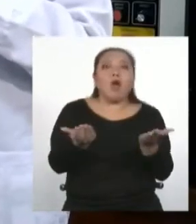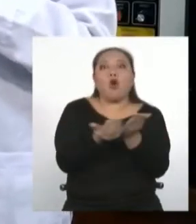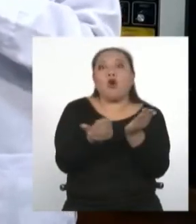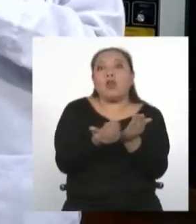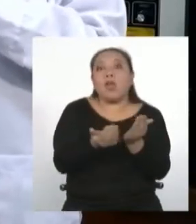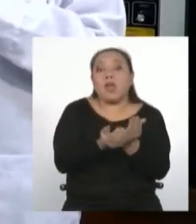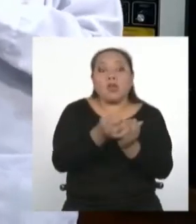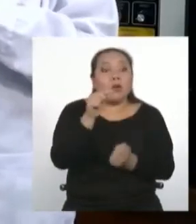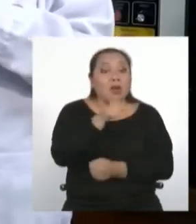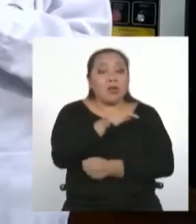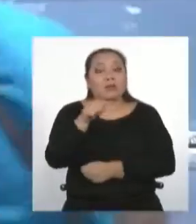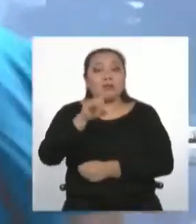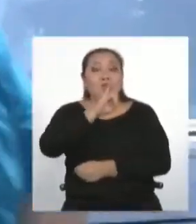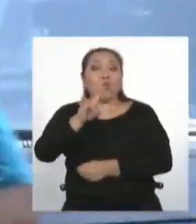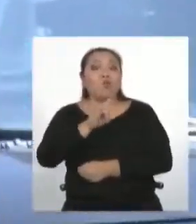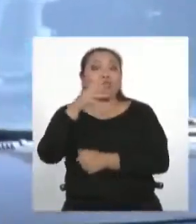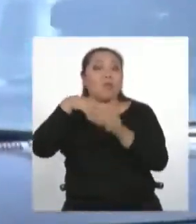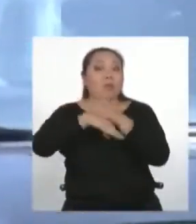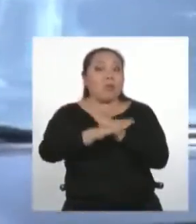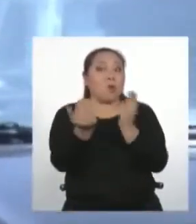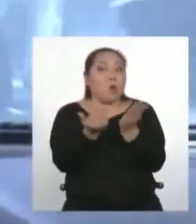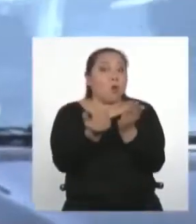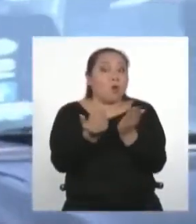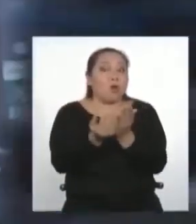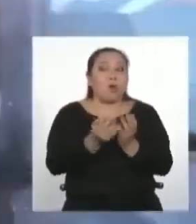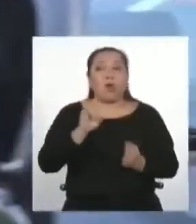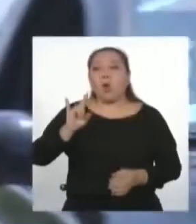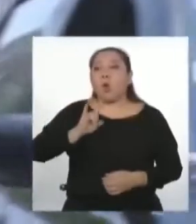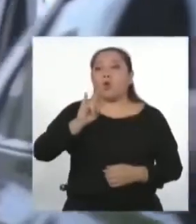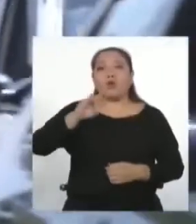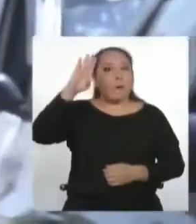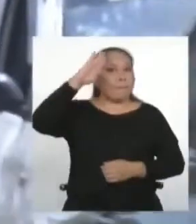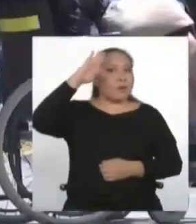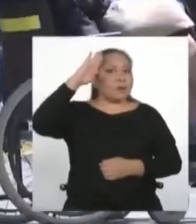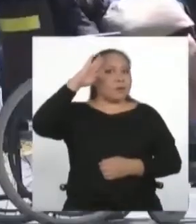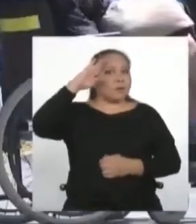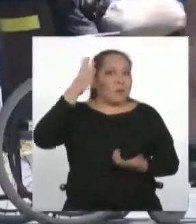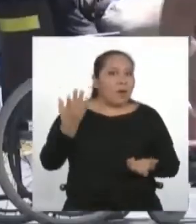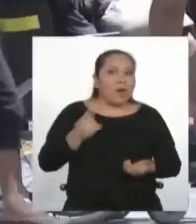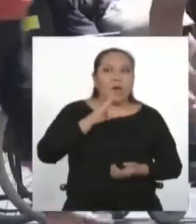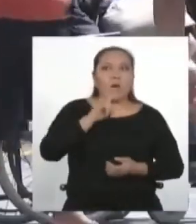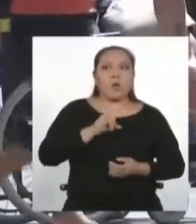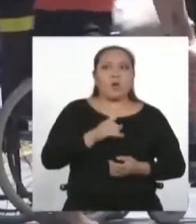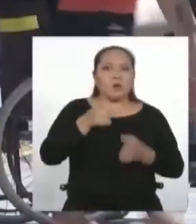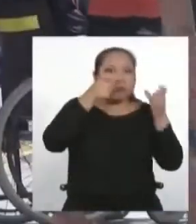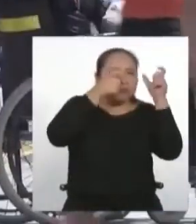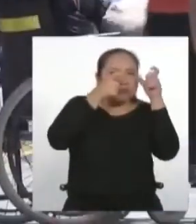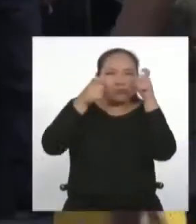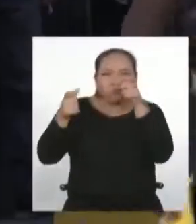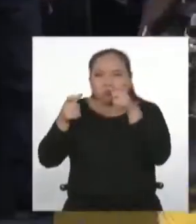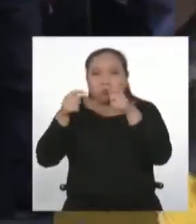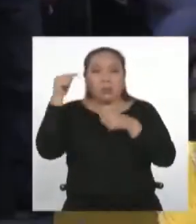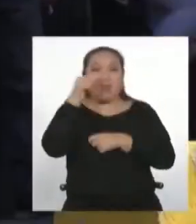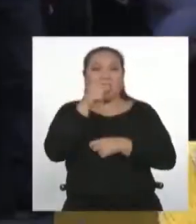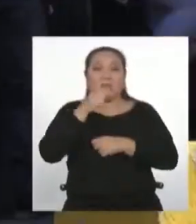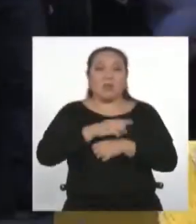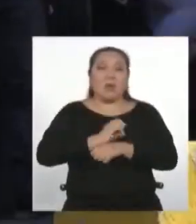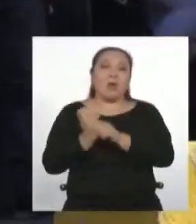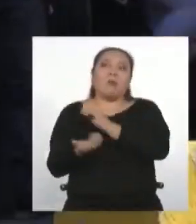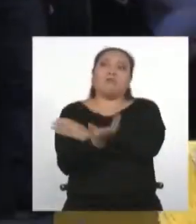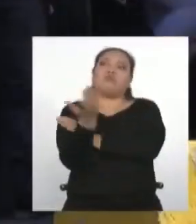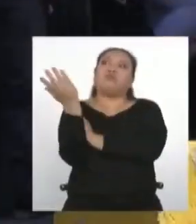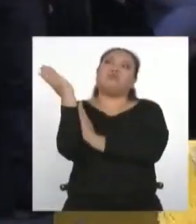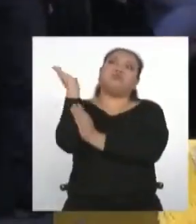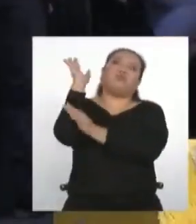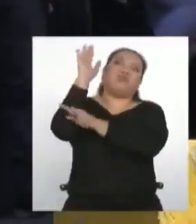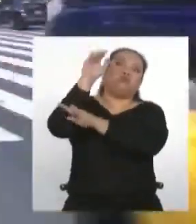puedan usarse en los colegios, que puedan usarse por los policías, que puedan usarse por los guachimanes que están expuestos a largas jornadas de